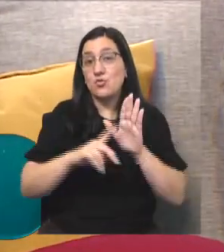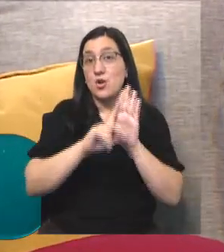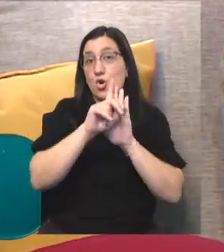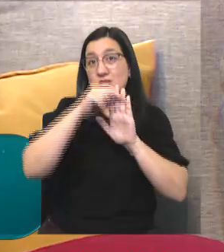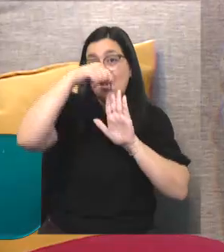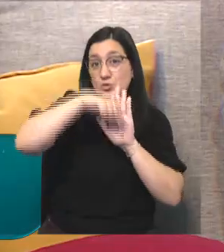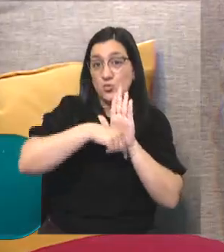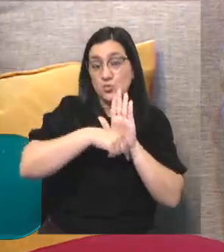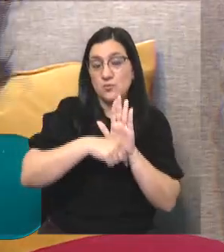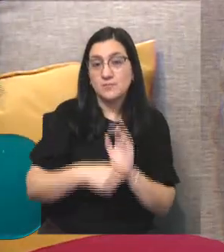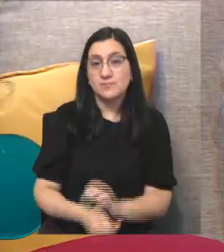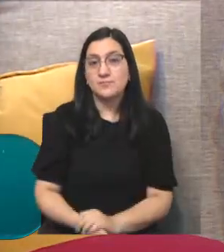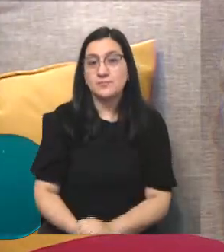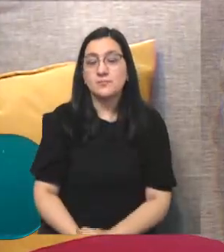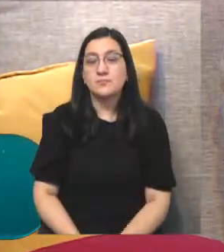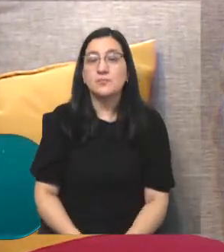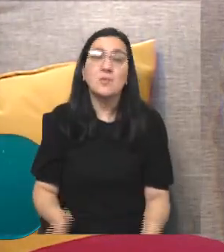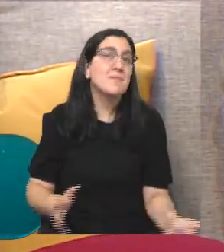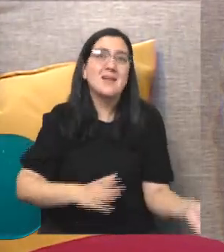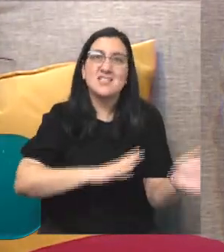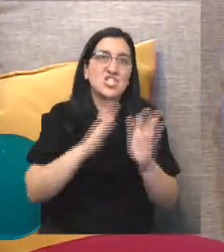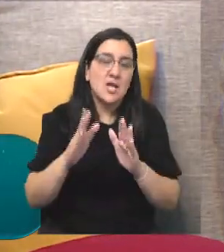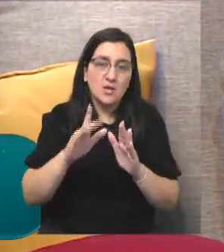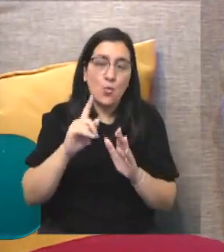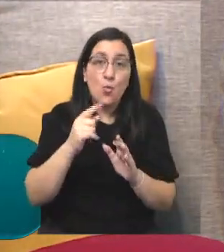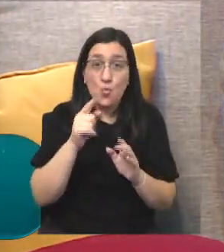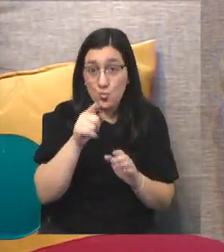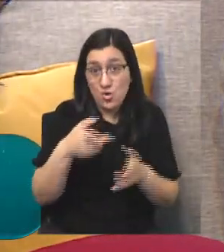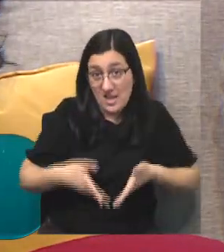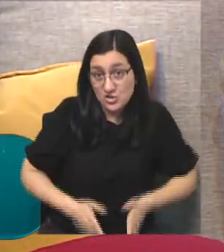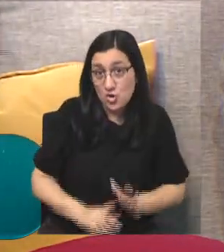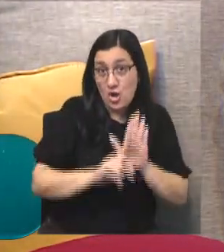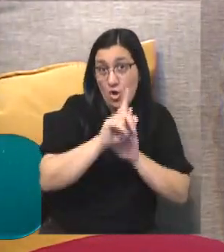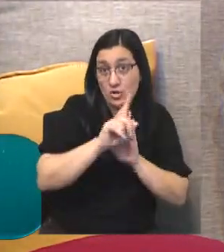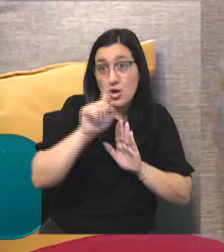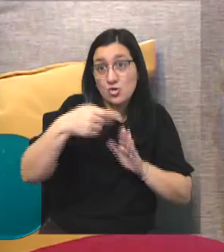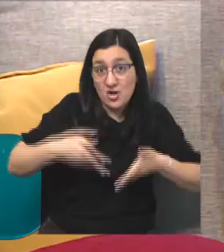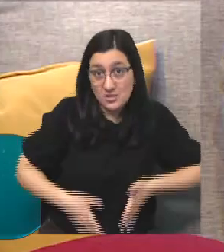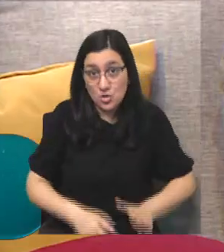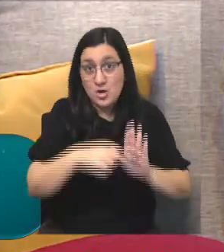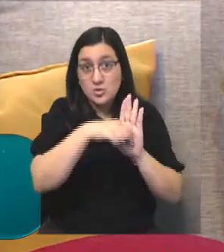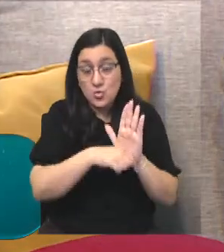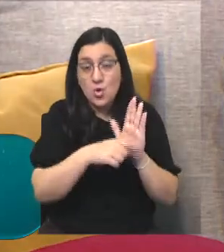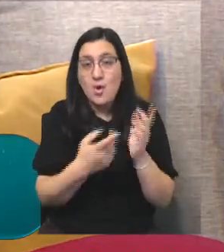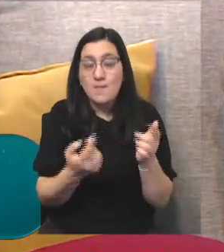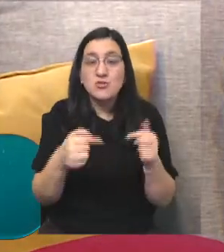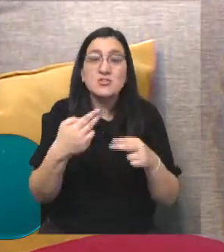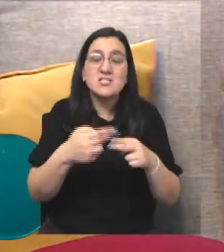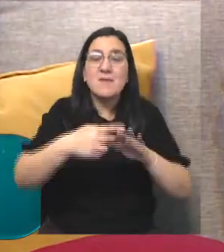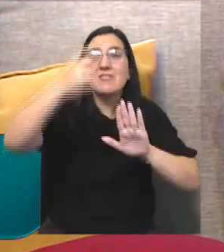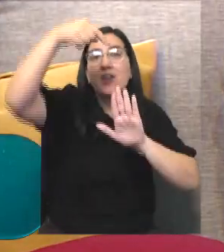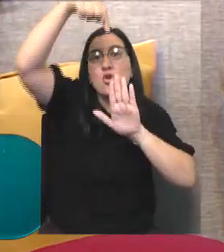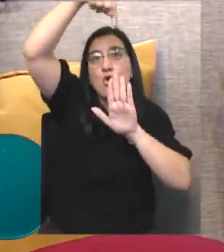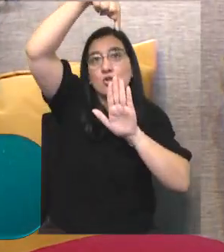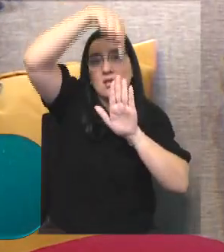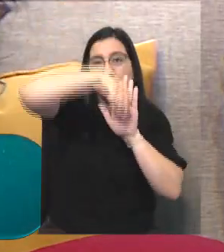porque va más allá de que uno sea del norte y el otro es del sur, porque está imbuido en el arte de cada uno de ustedes, eso que